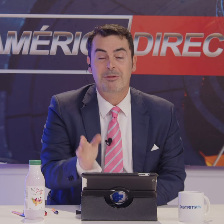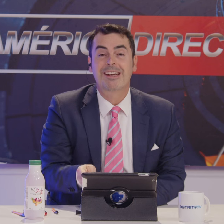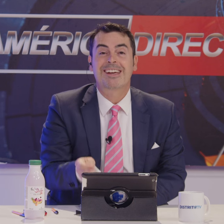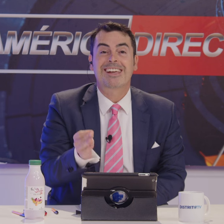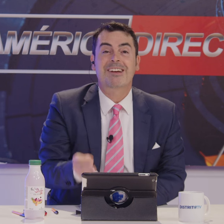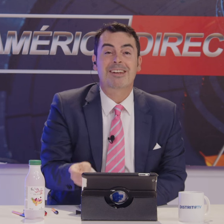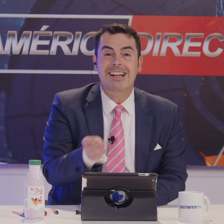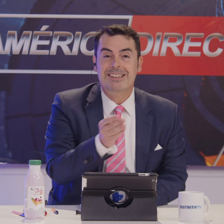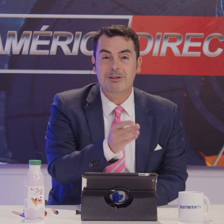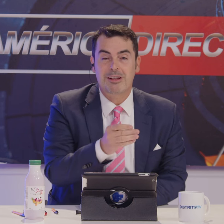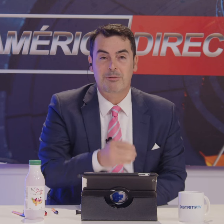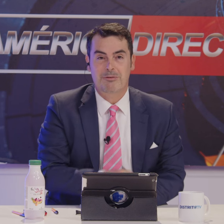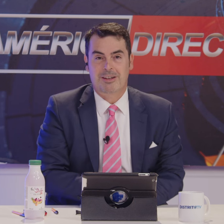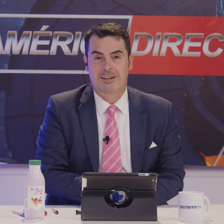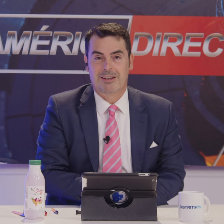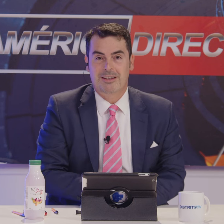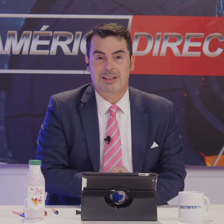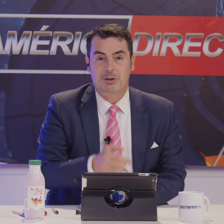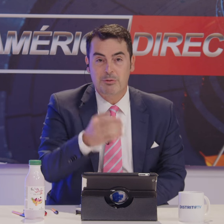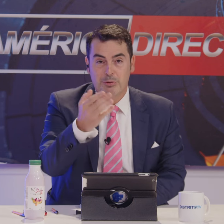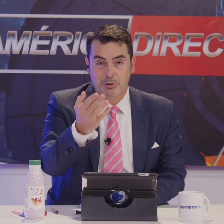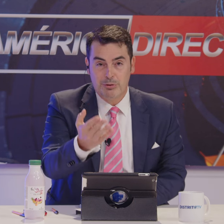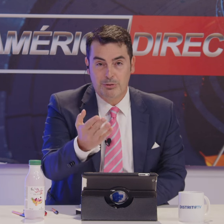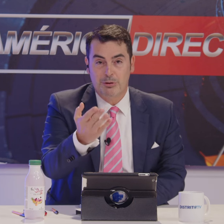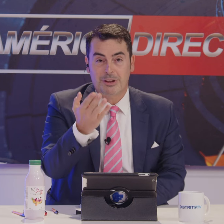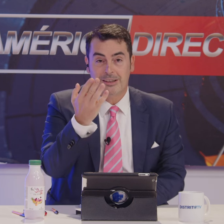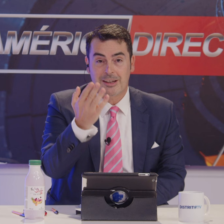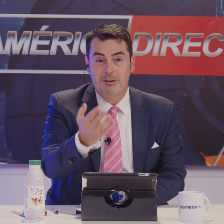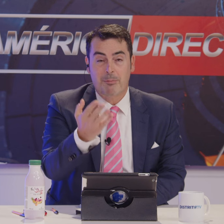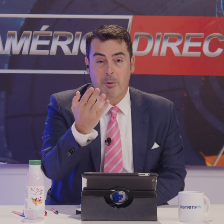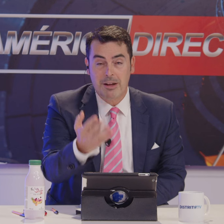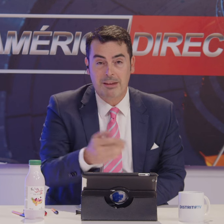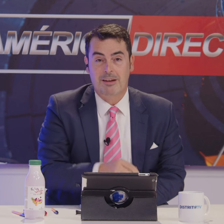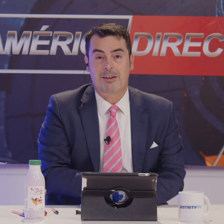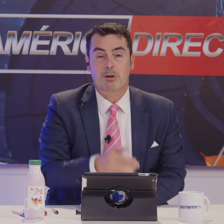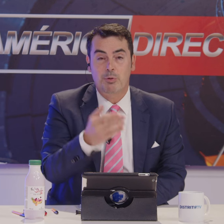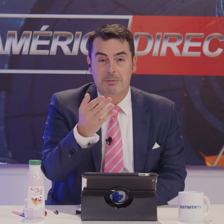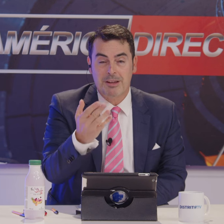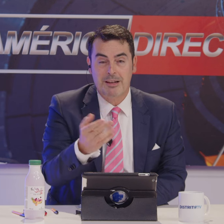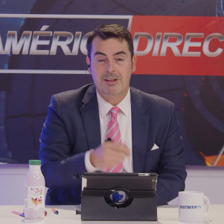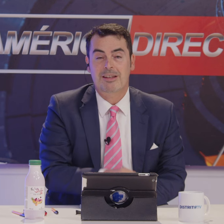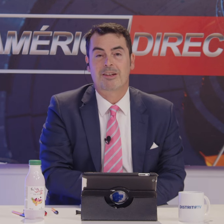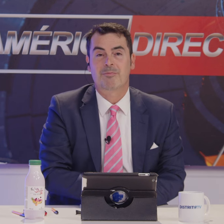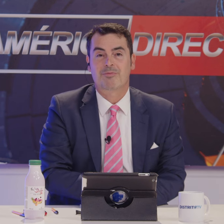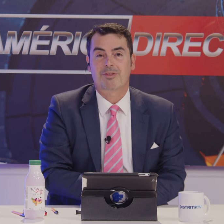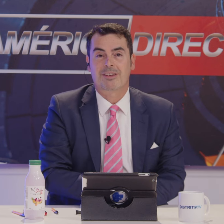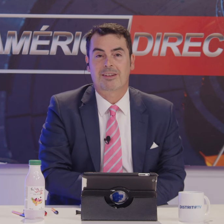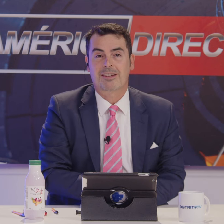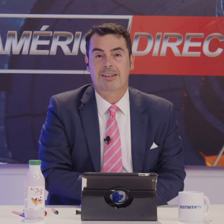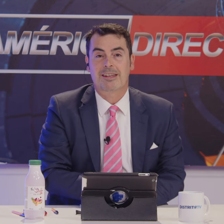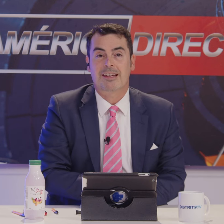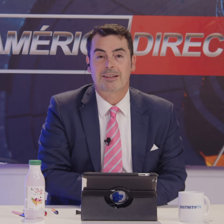siglo XIX que a final del siglo XIX si sois Vosotros los que hais traído la pobreza y tú especialmente